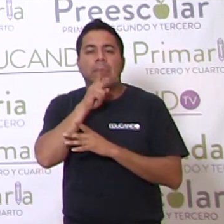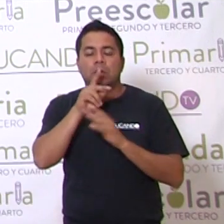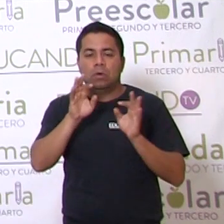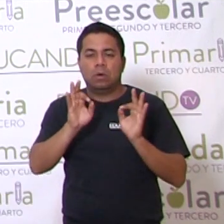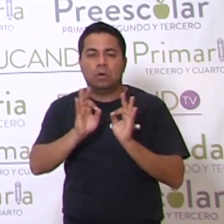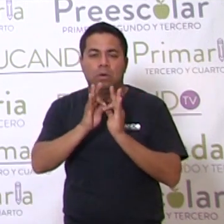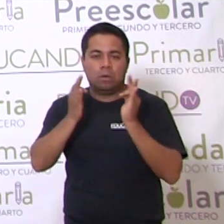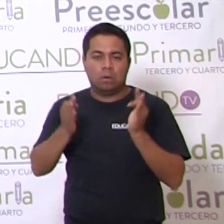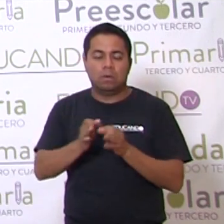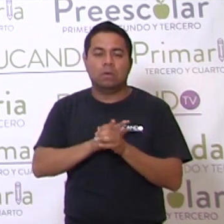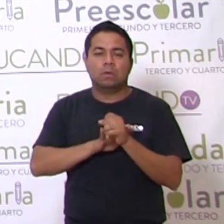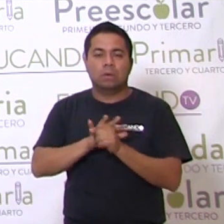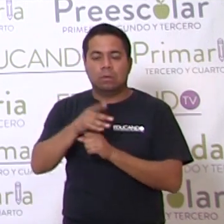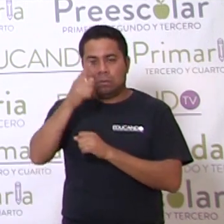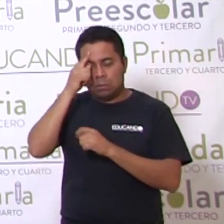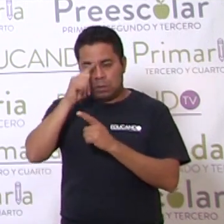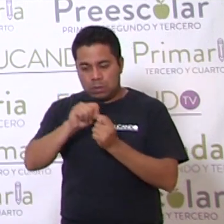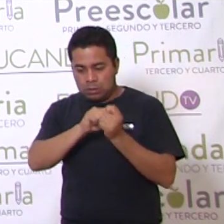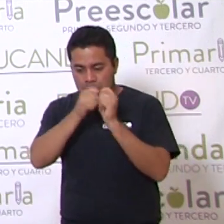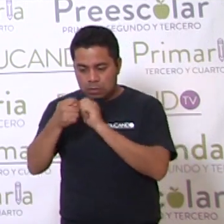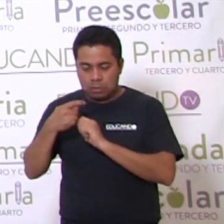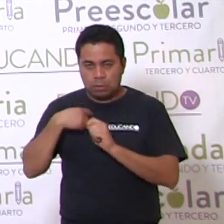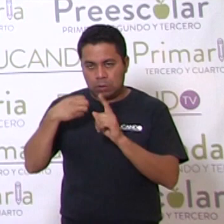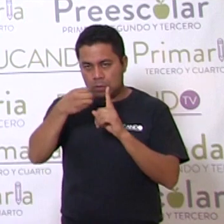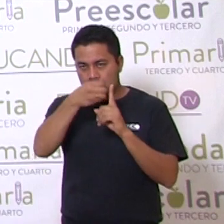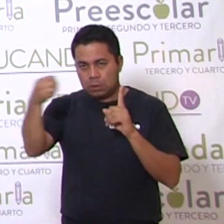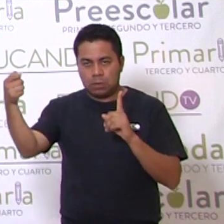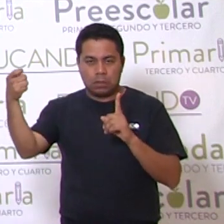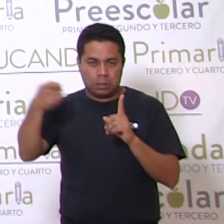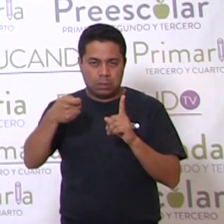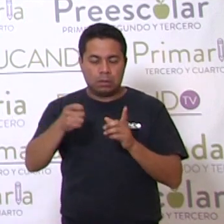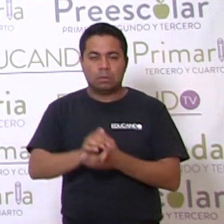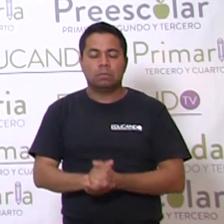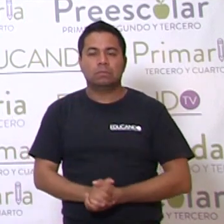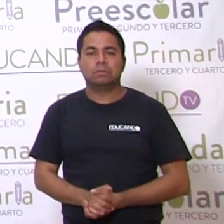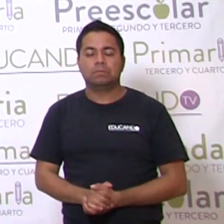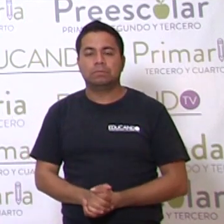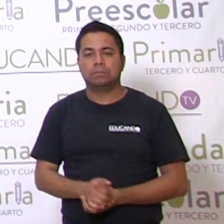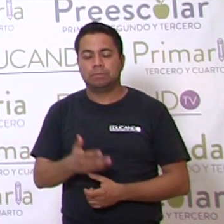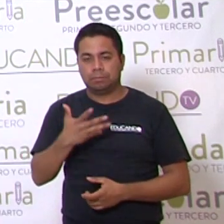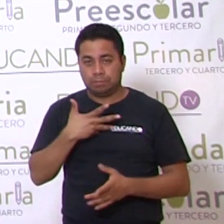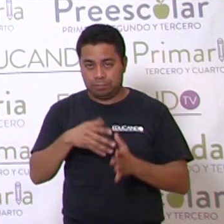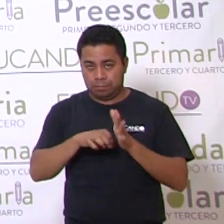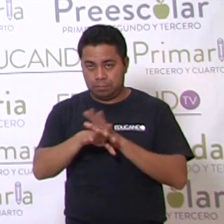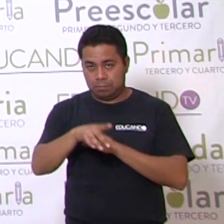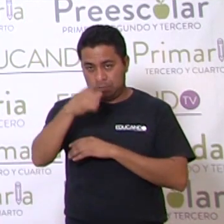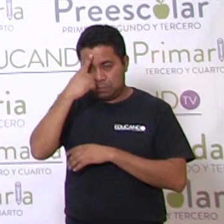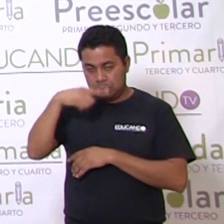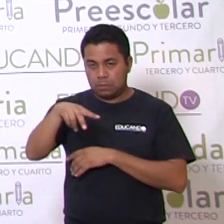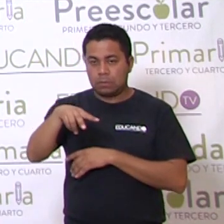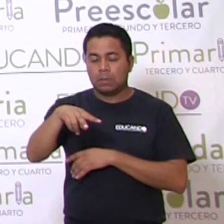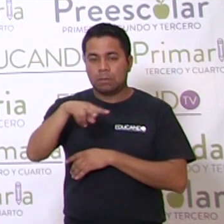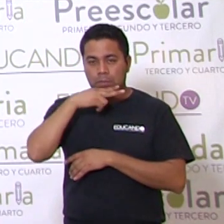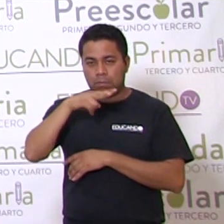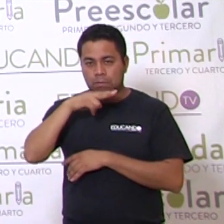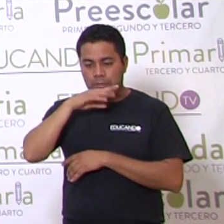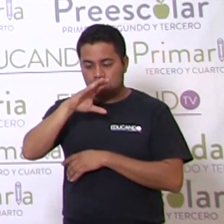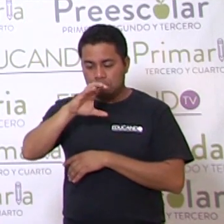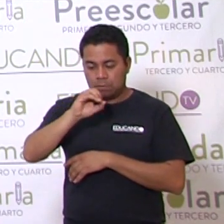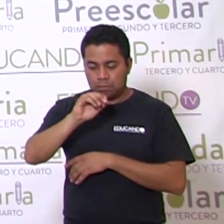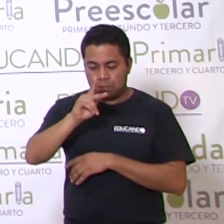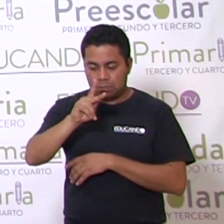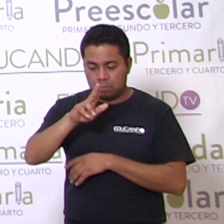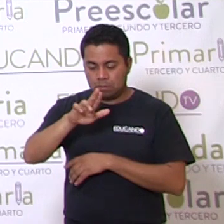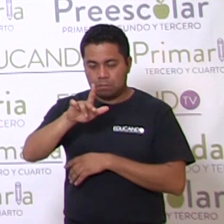forma la traducción de nuestra oración. Tenemos nuestro verbo copulativo, bien, de